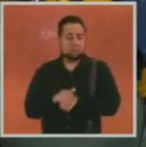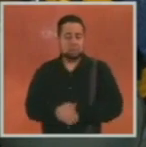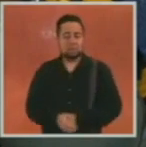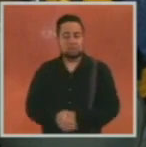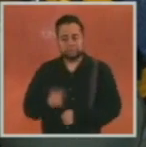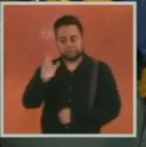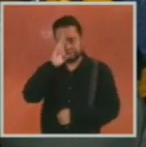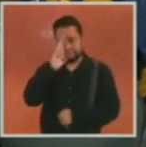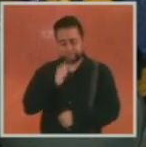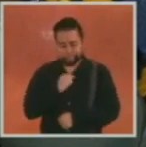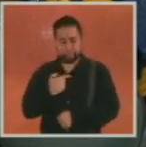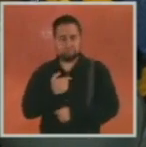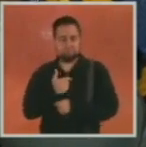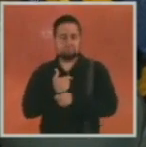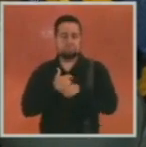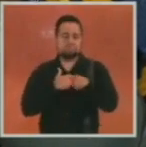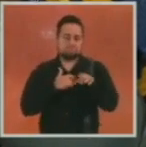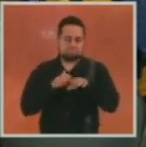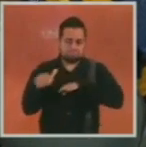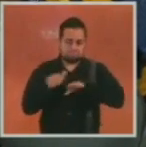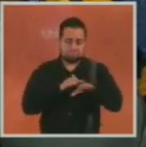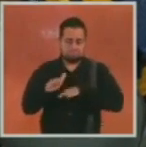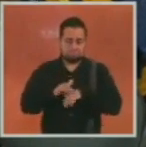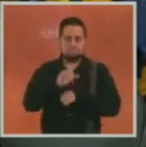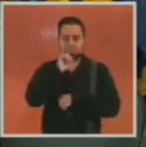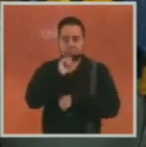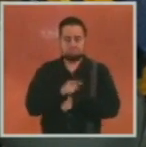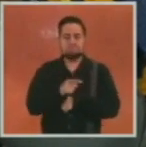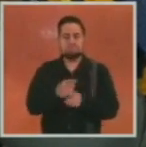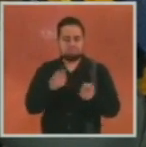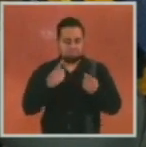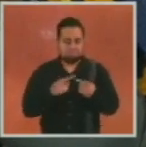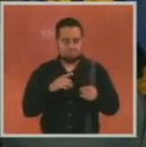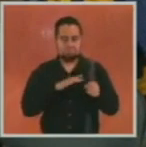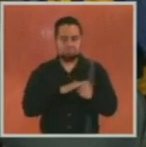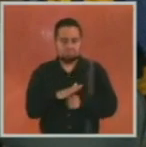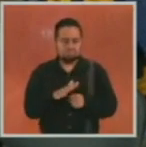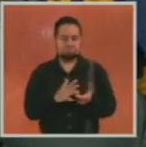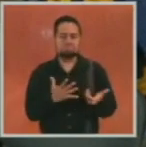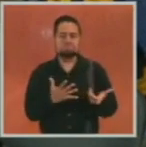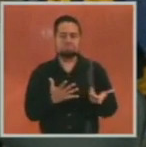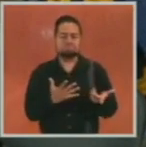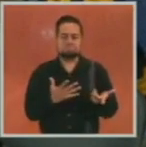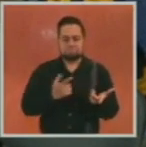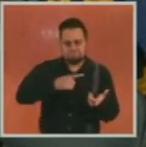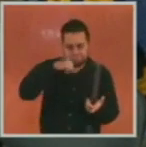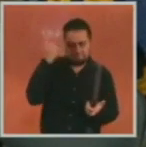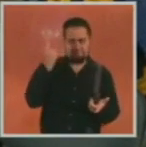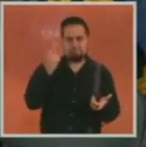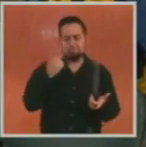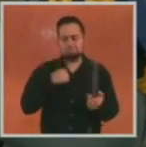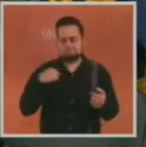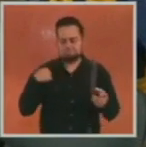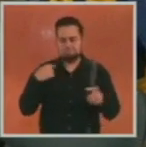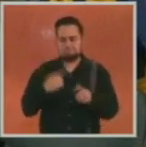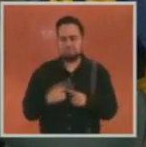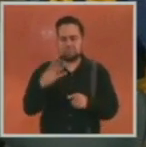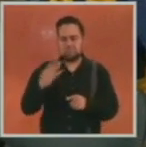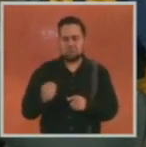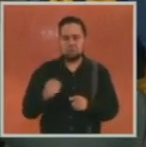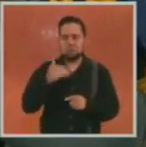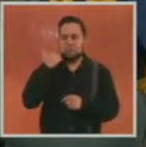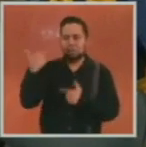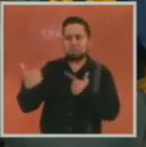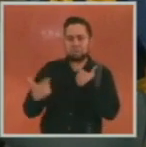respeto a nuestro trabajo y que se nos brinden las facilidades por qué yo llevo nueve atentados